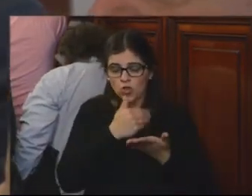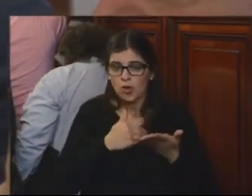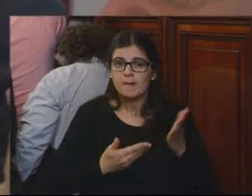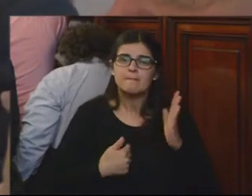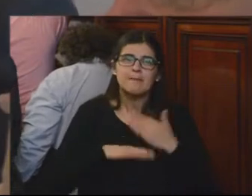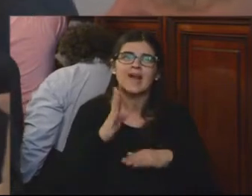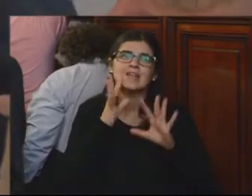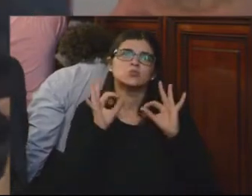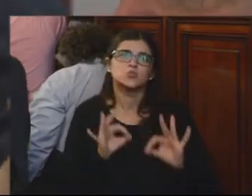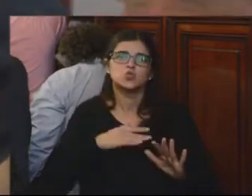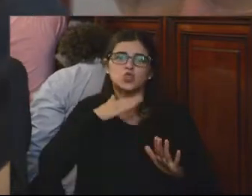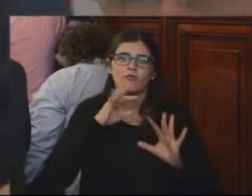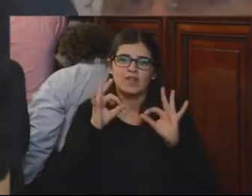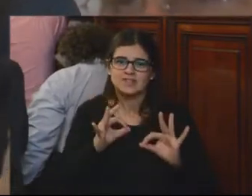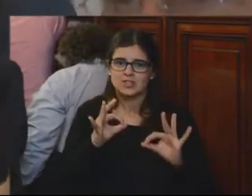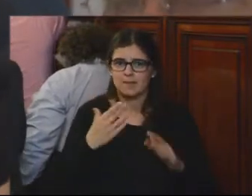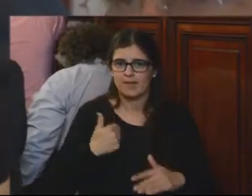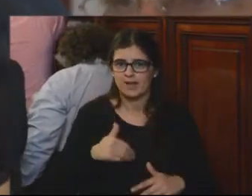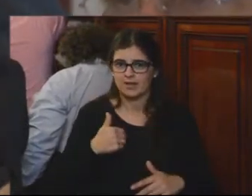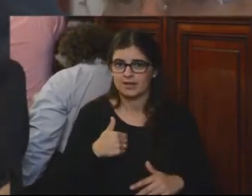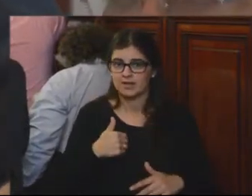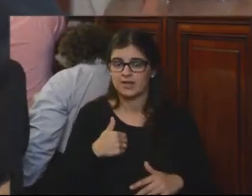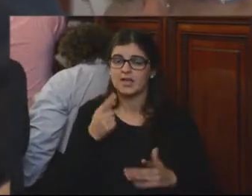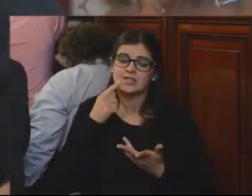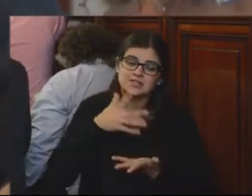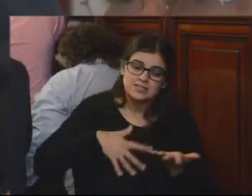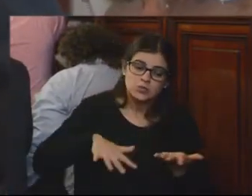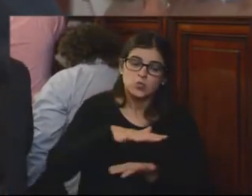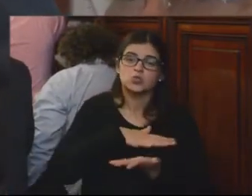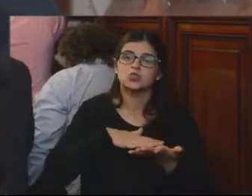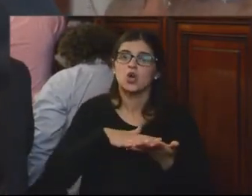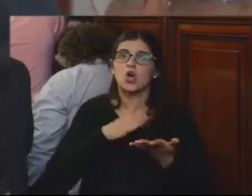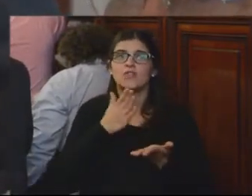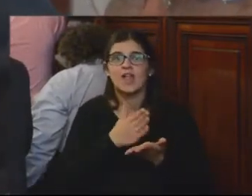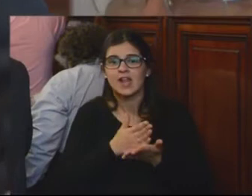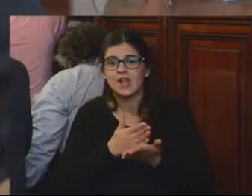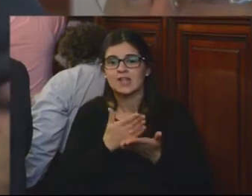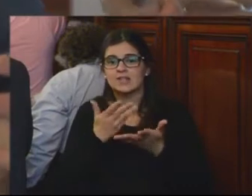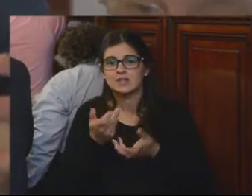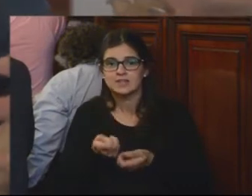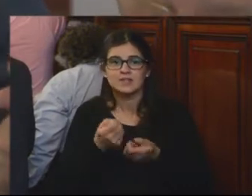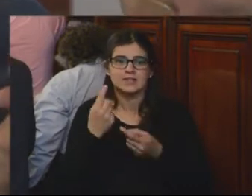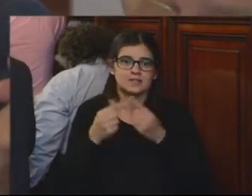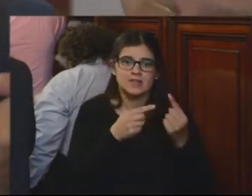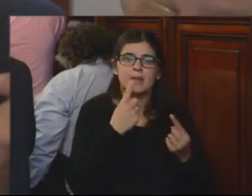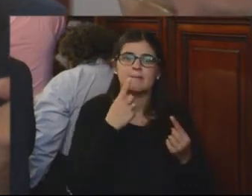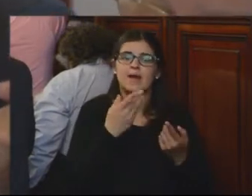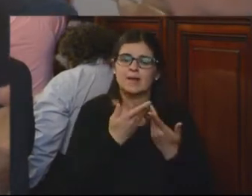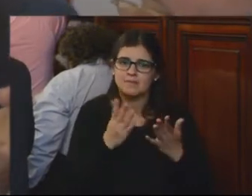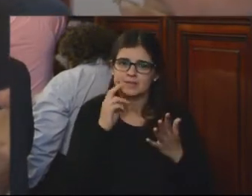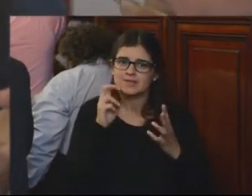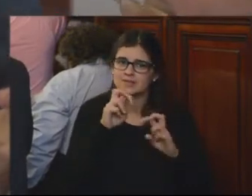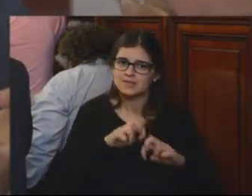suficiente para que argentina situación oposición derecha izquierda se pongan en un pad amar